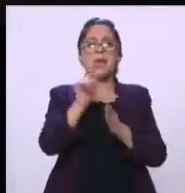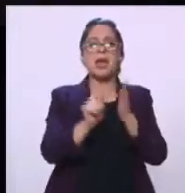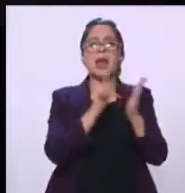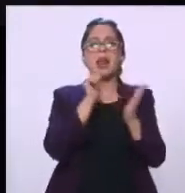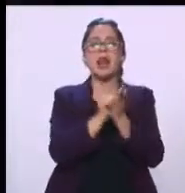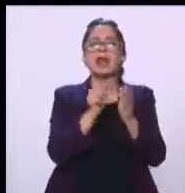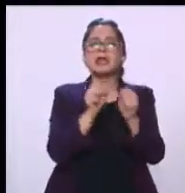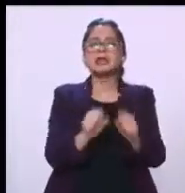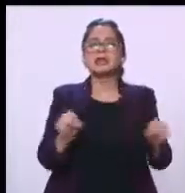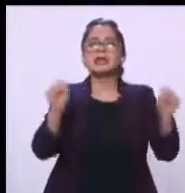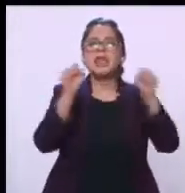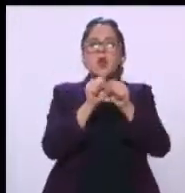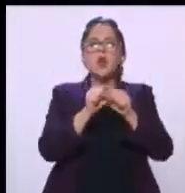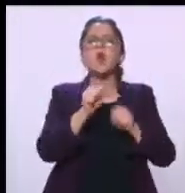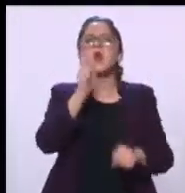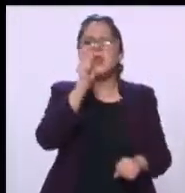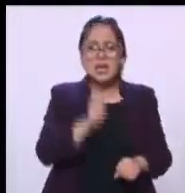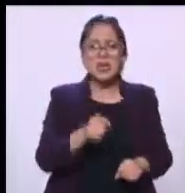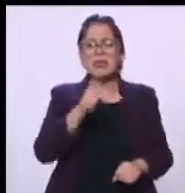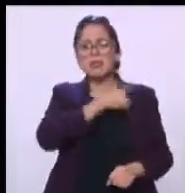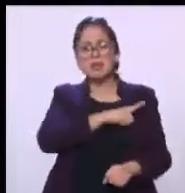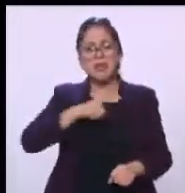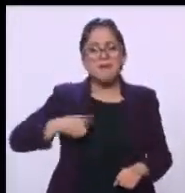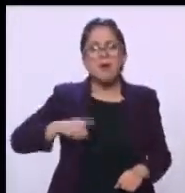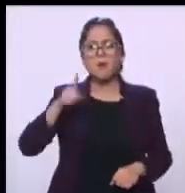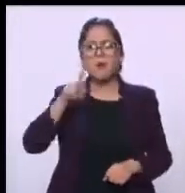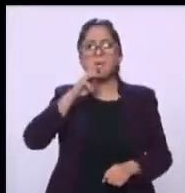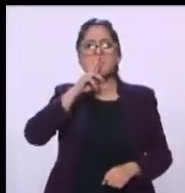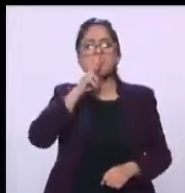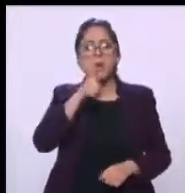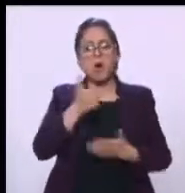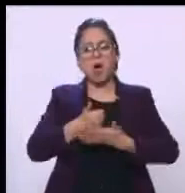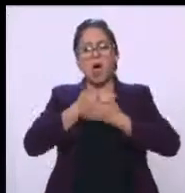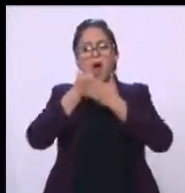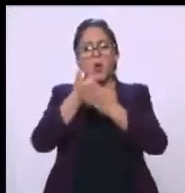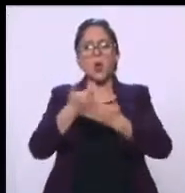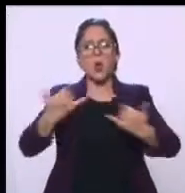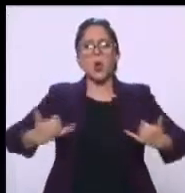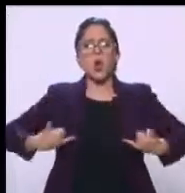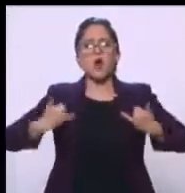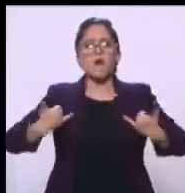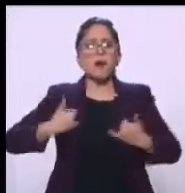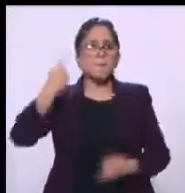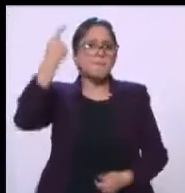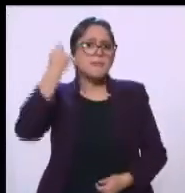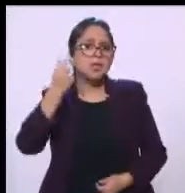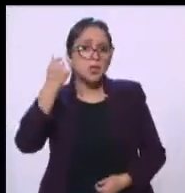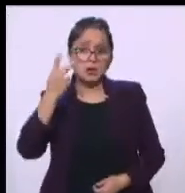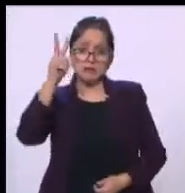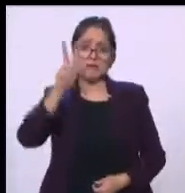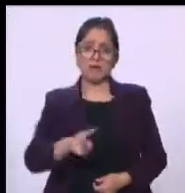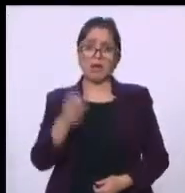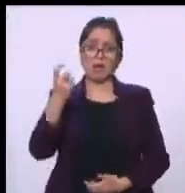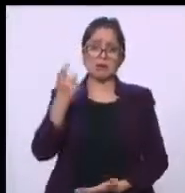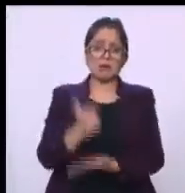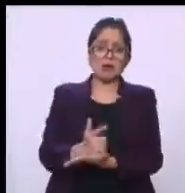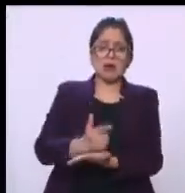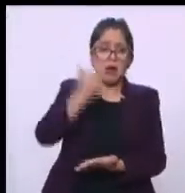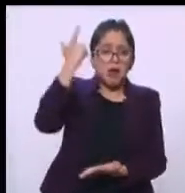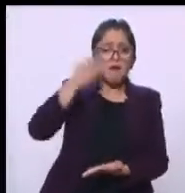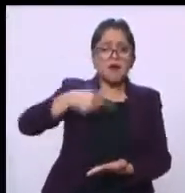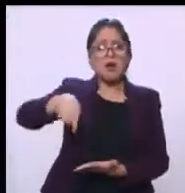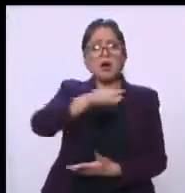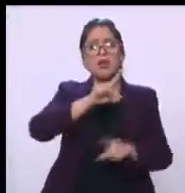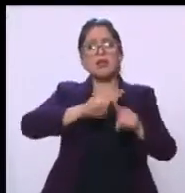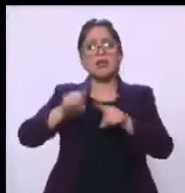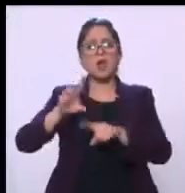que ver con mejorar el acceso a los sistemas de pensiones para jóvenes, que es una de las graves carencias que por lo menos eso nos indican los